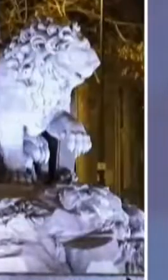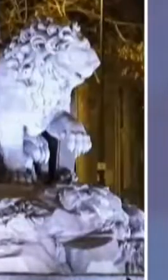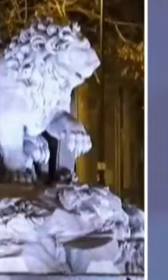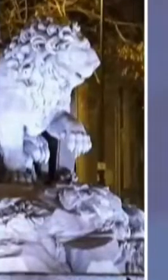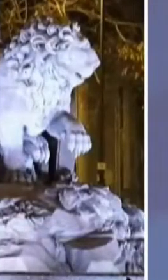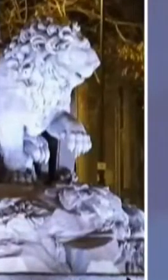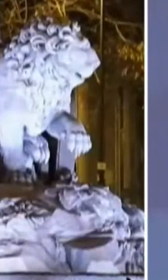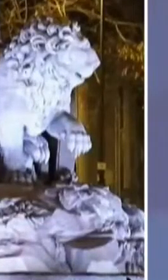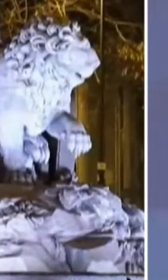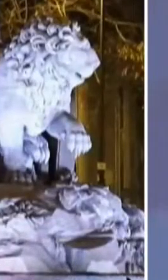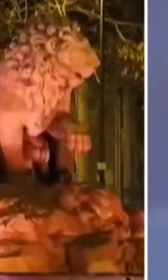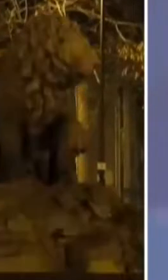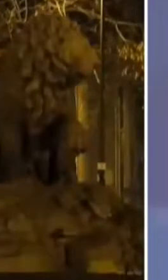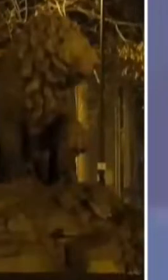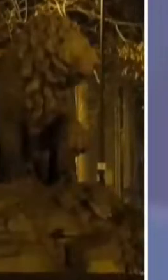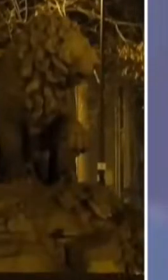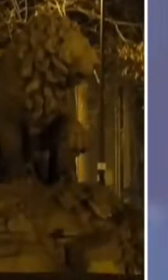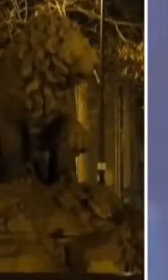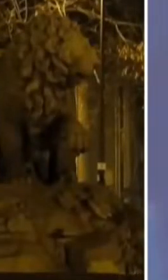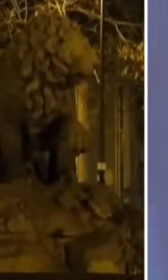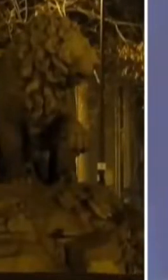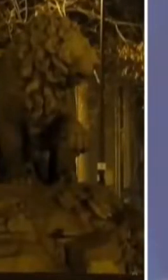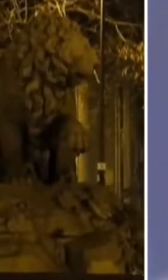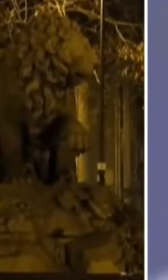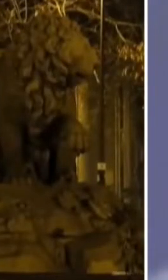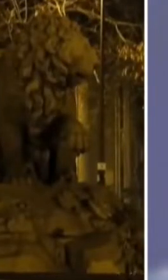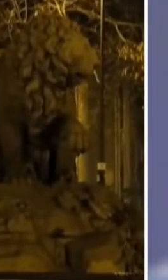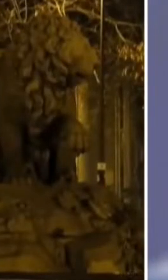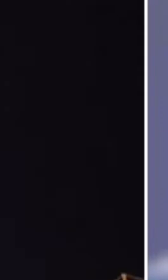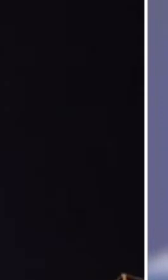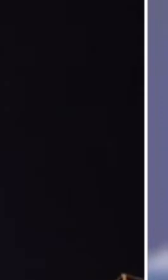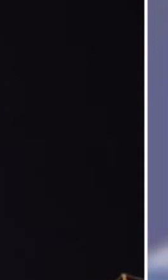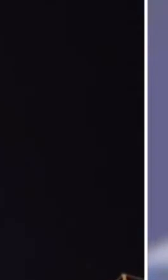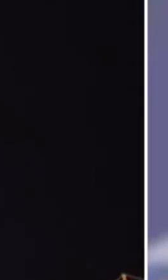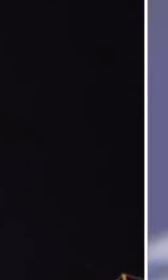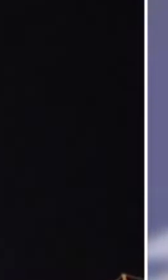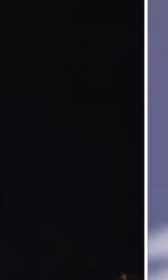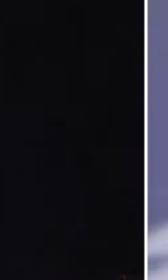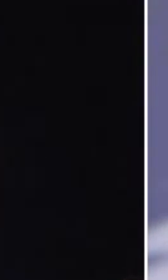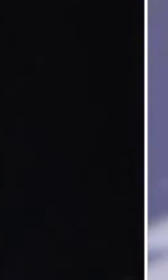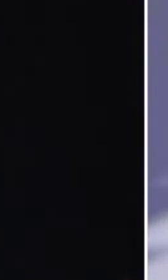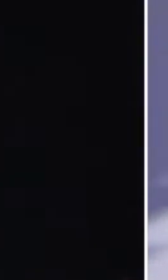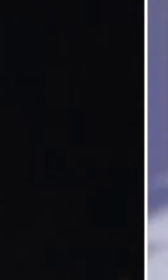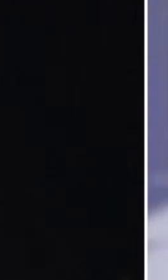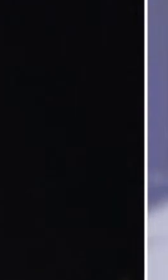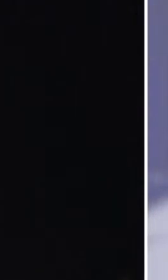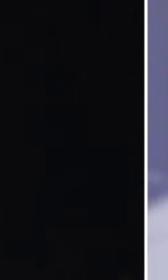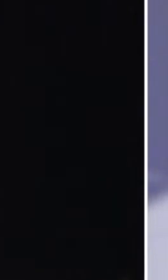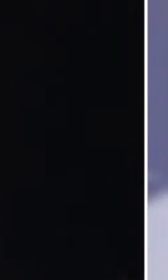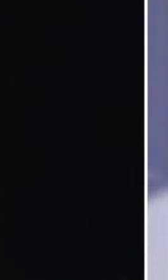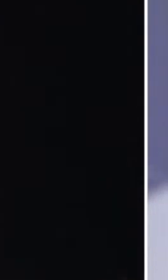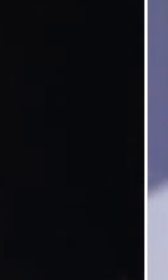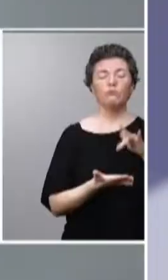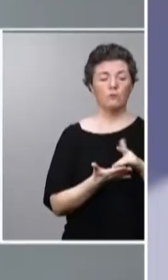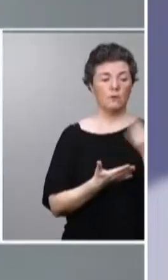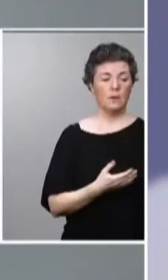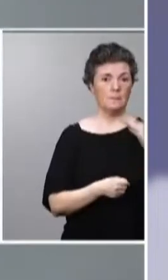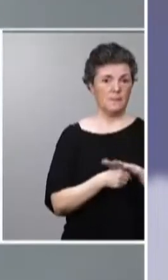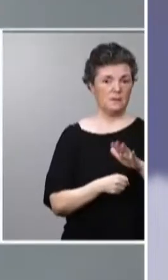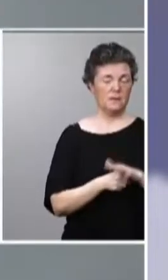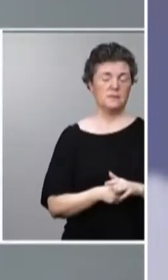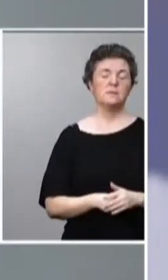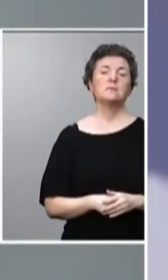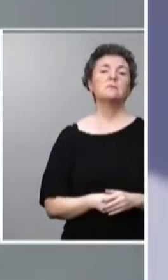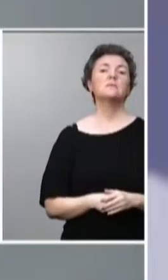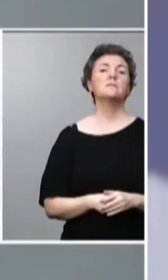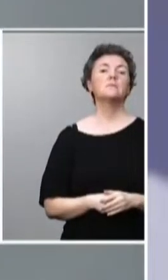se va de vacaciones, no paga seguros sociales, es el mejor vendedor y lo vamos a defender. Cualquier comerciante sabe a qué hora lo tiene que encender, a